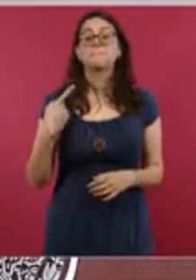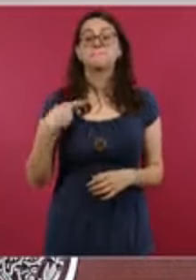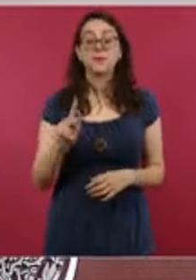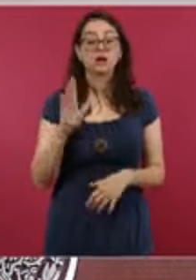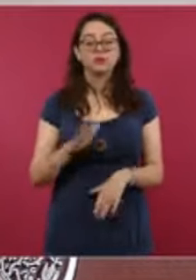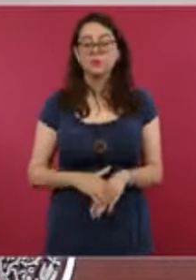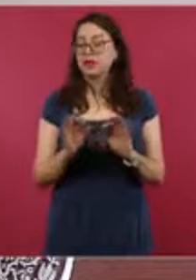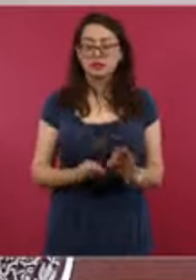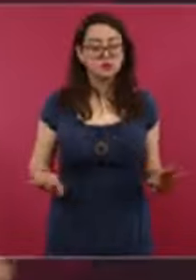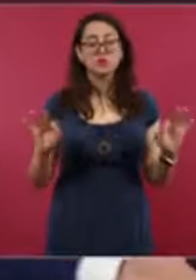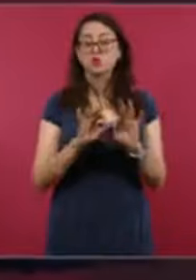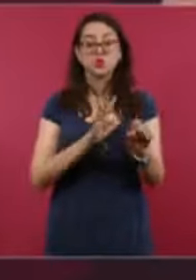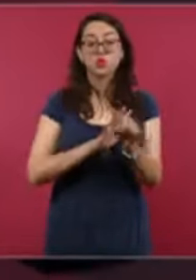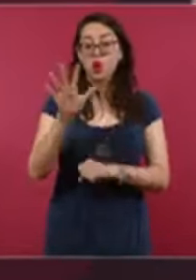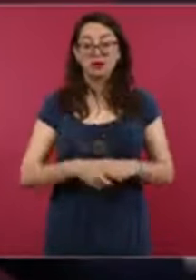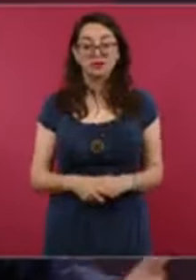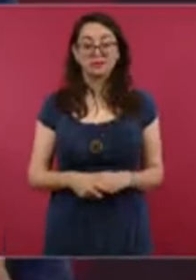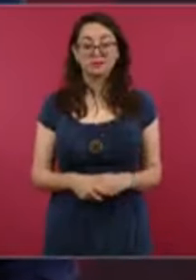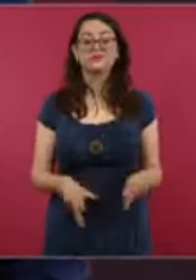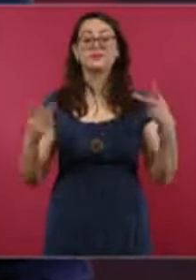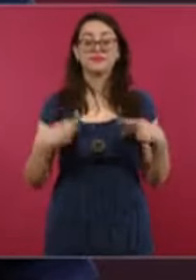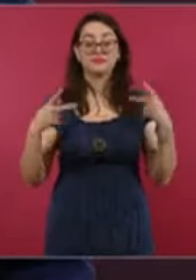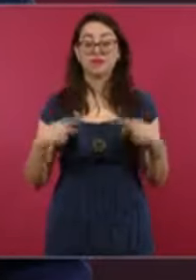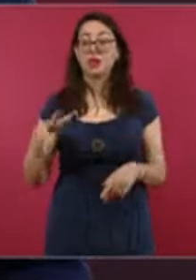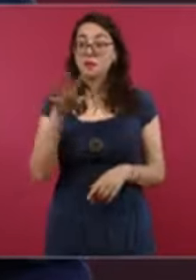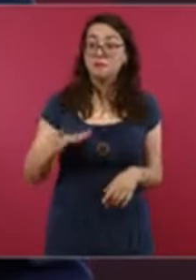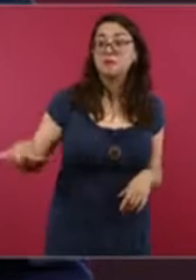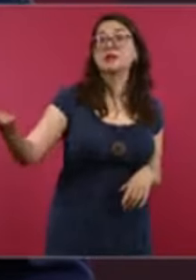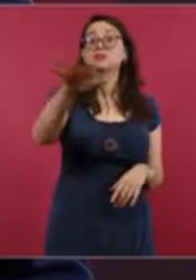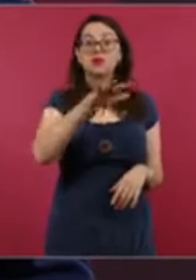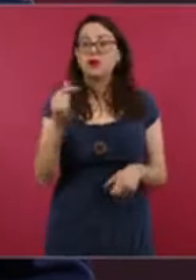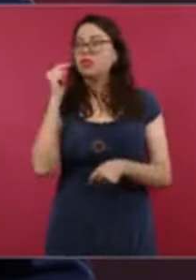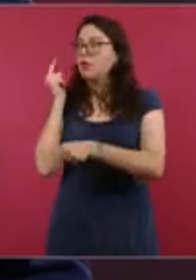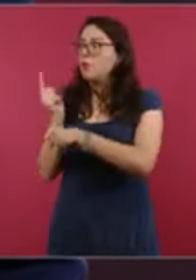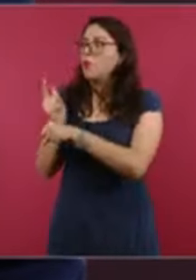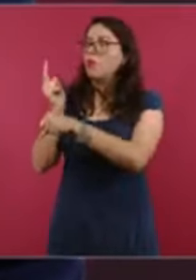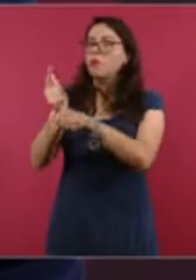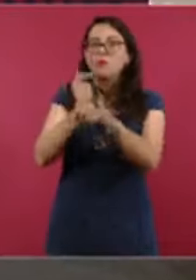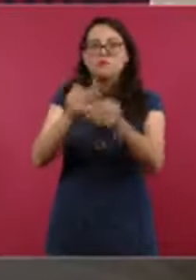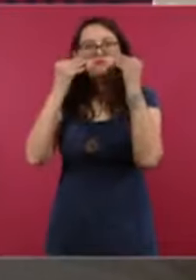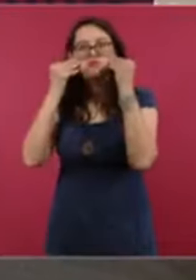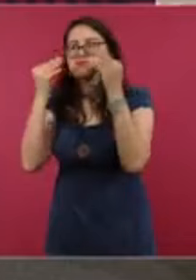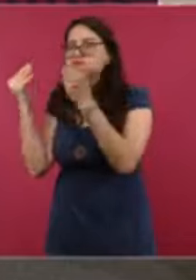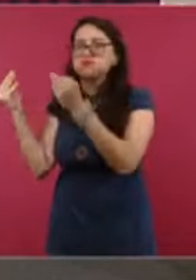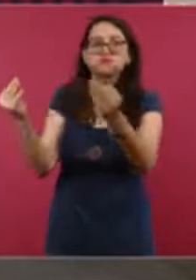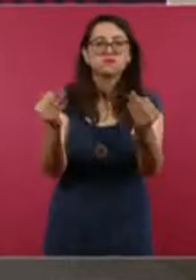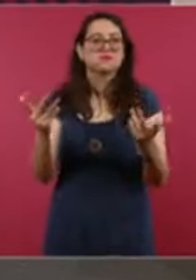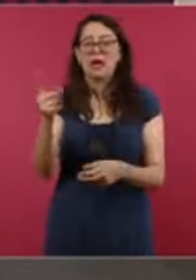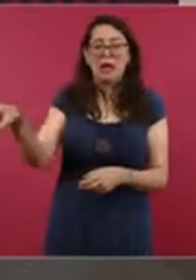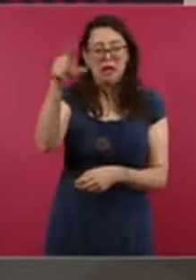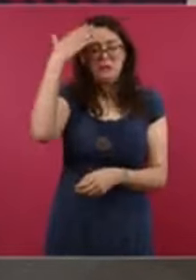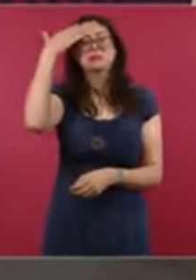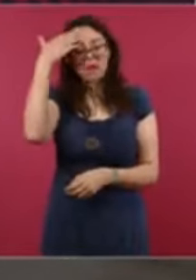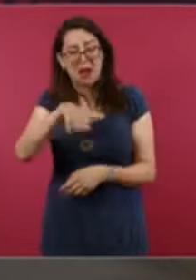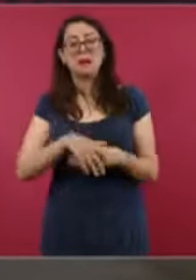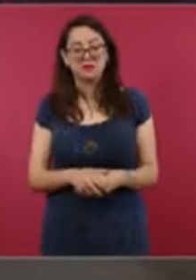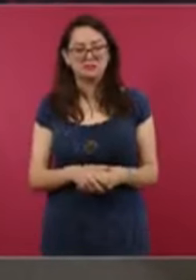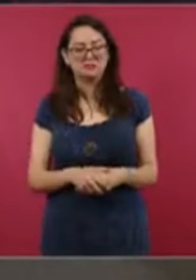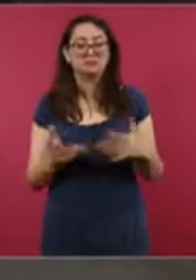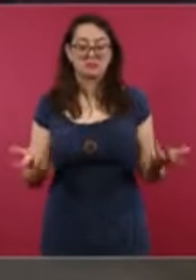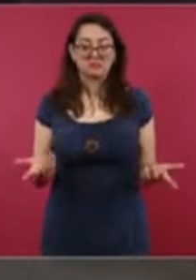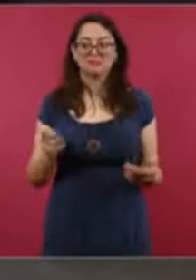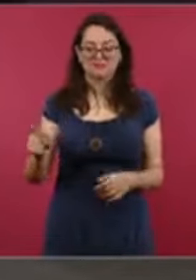de todo, hay un pueblo muy consciente. El pueblo es mucha pieza. Un pueblo